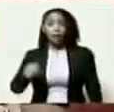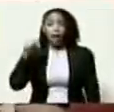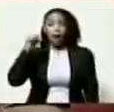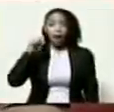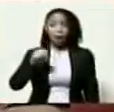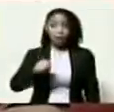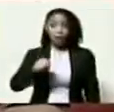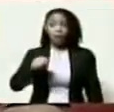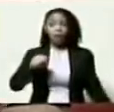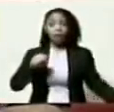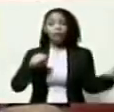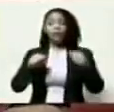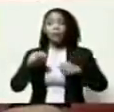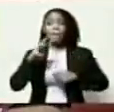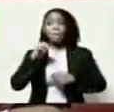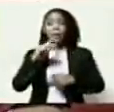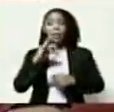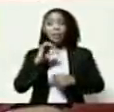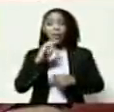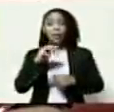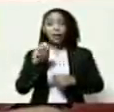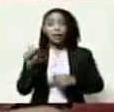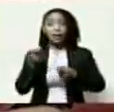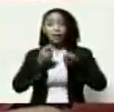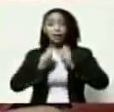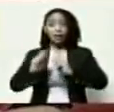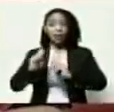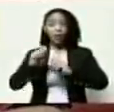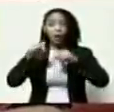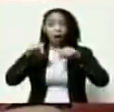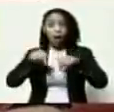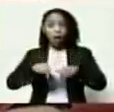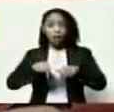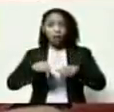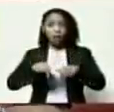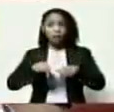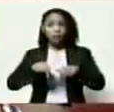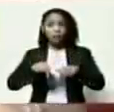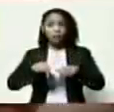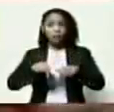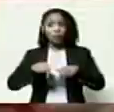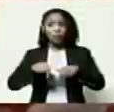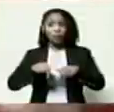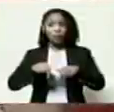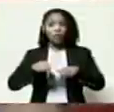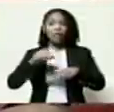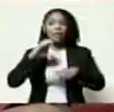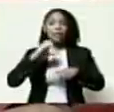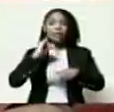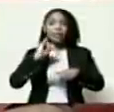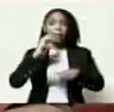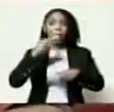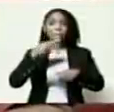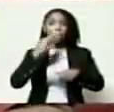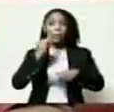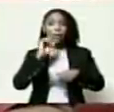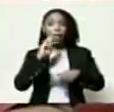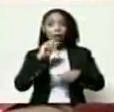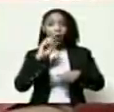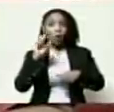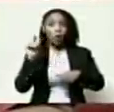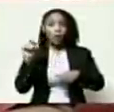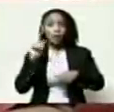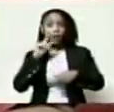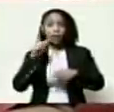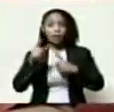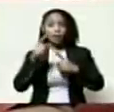Medina Angarita, que han intentado, o mejor dicho, desde Cipriano Castro, pasando por Medina Angarita, que